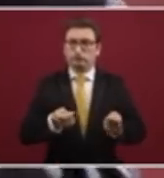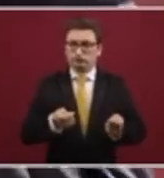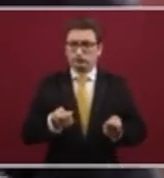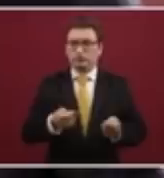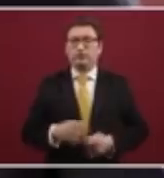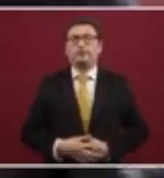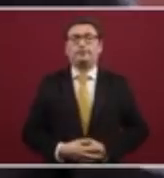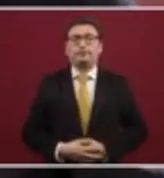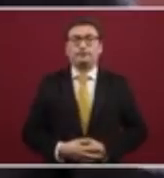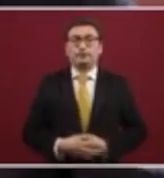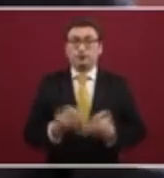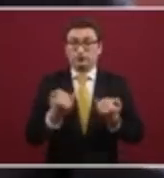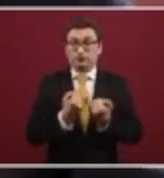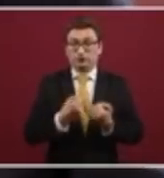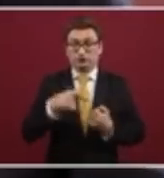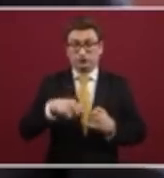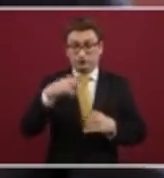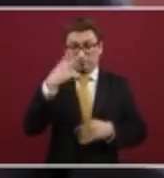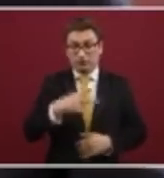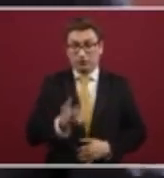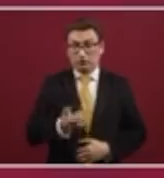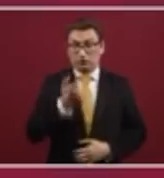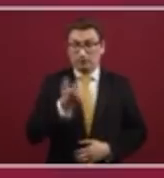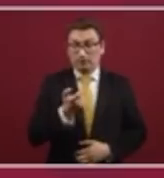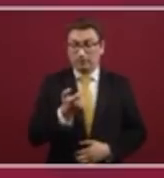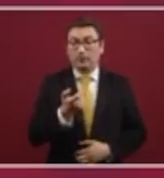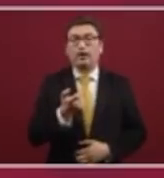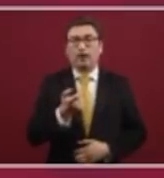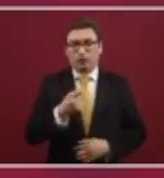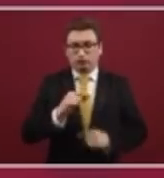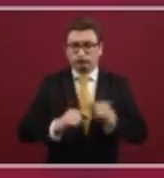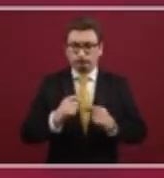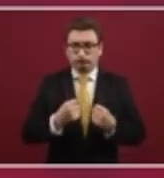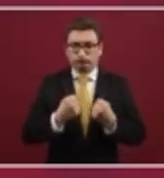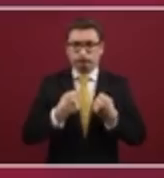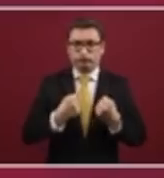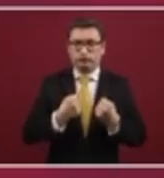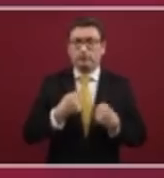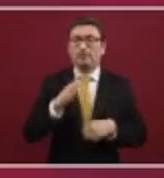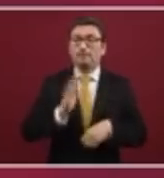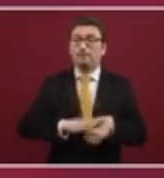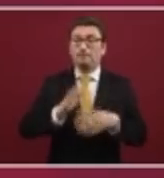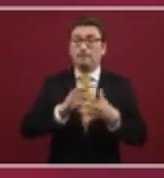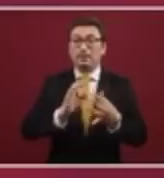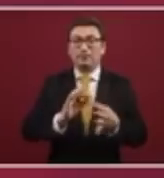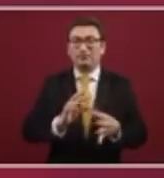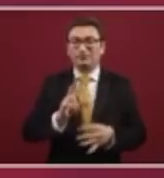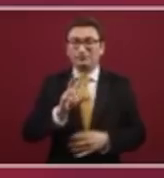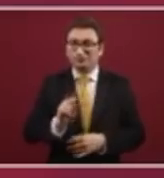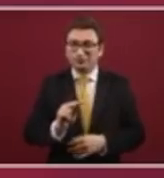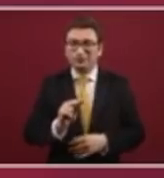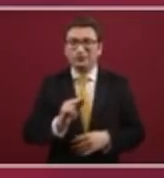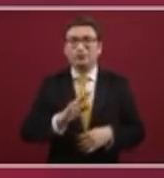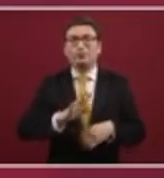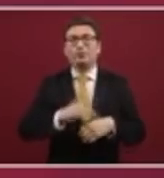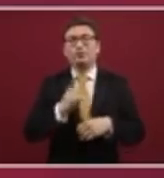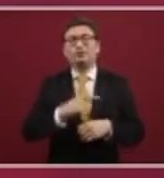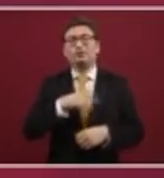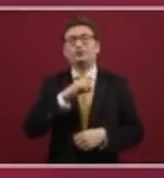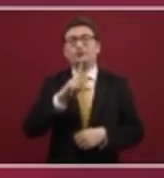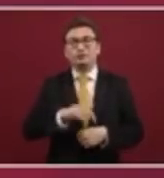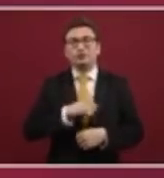se está fortaleciendo el peso, pero ya no quiero adelantar más, porque entonces, ¿qué cosa voy a